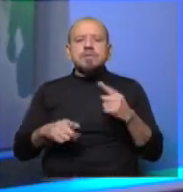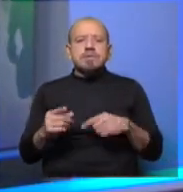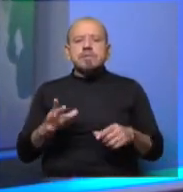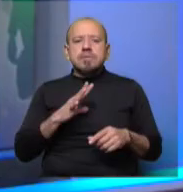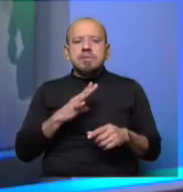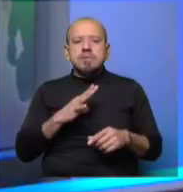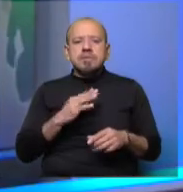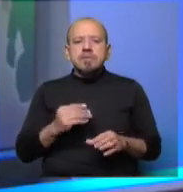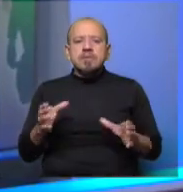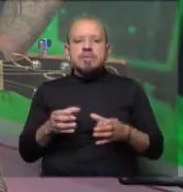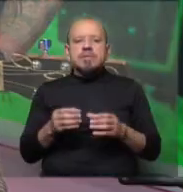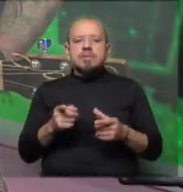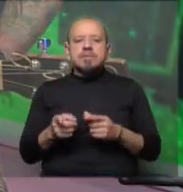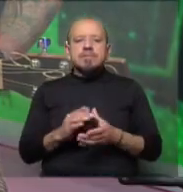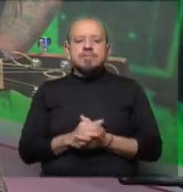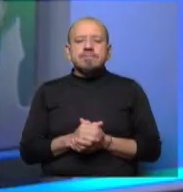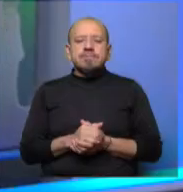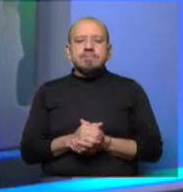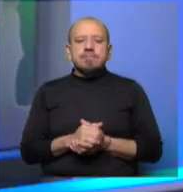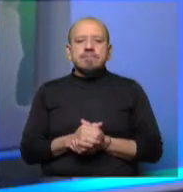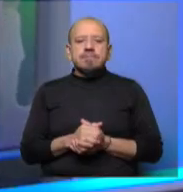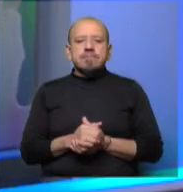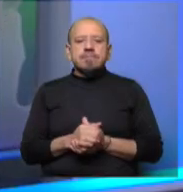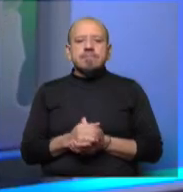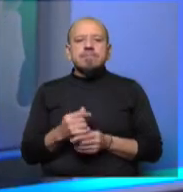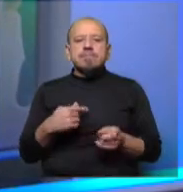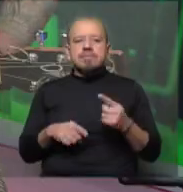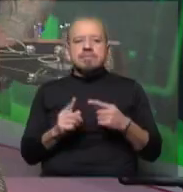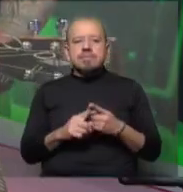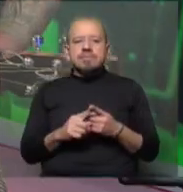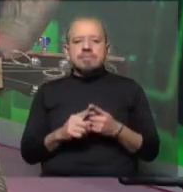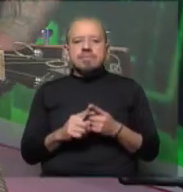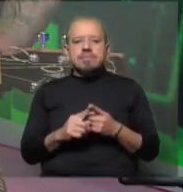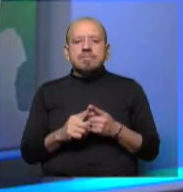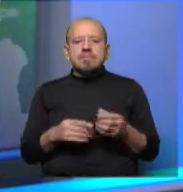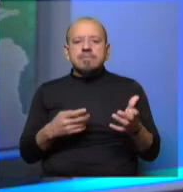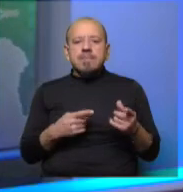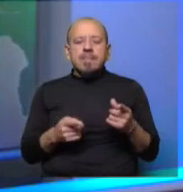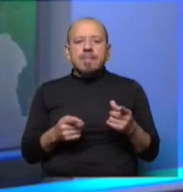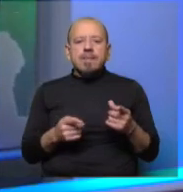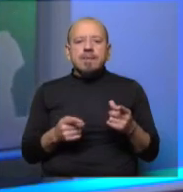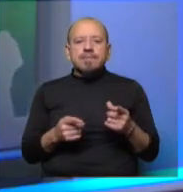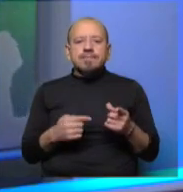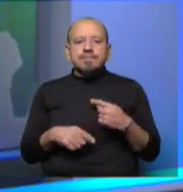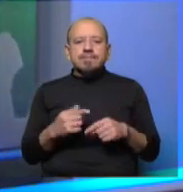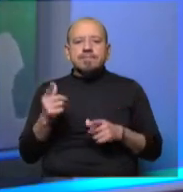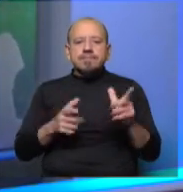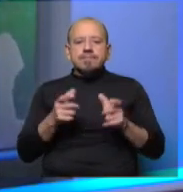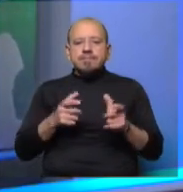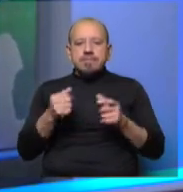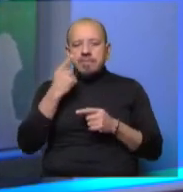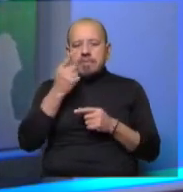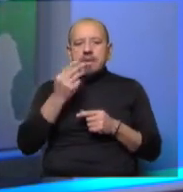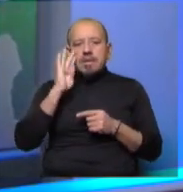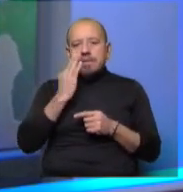banda que pisa la distorsión y se pone a peludear. Así es. Eso que lo decimos por las personas que estén mirando, que no los